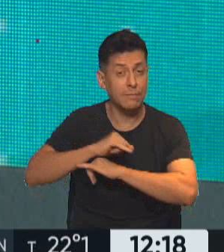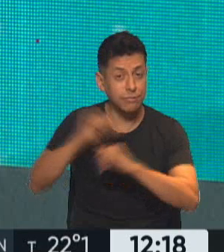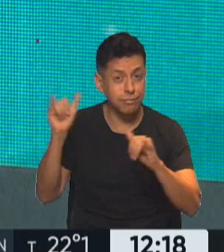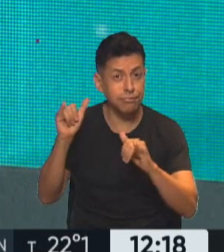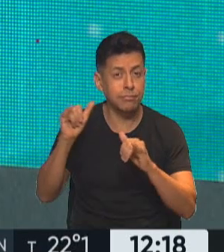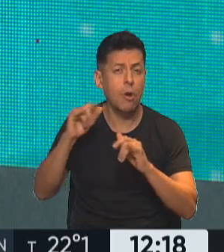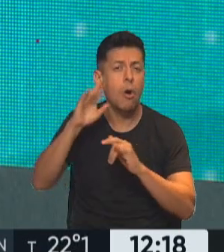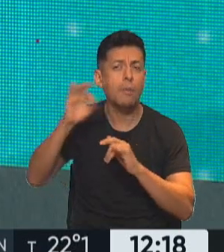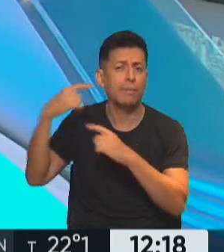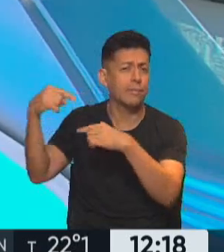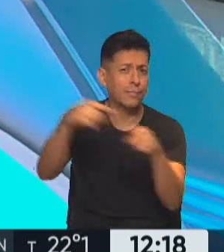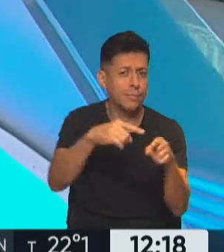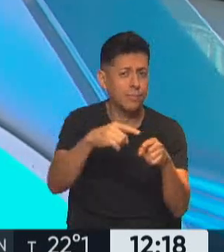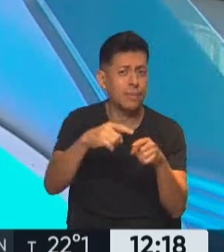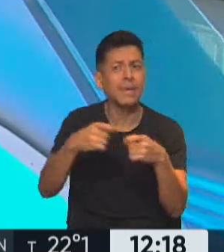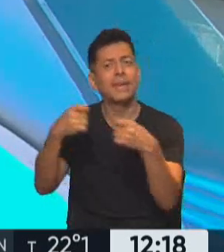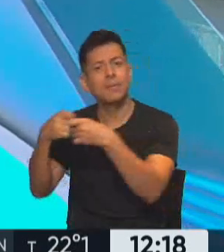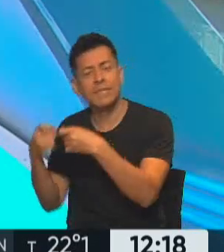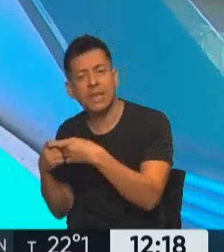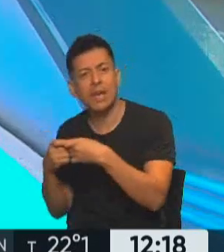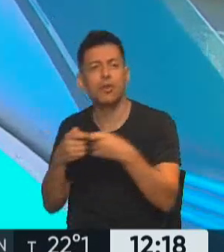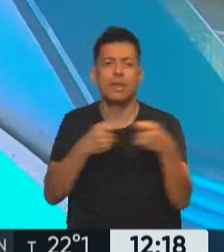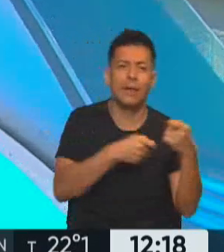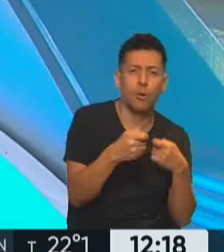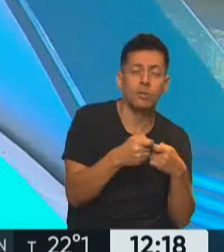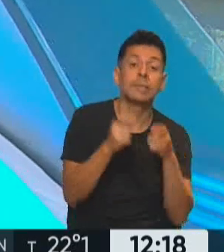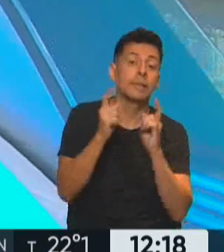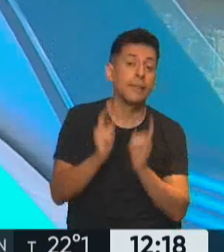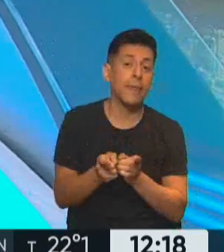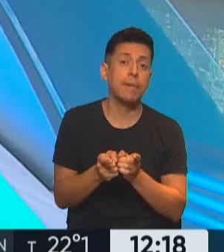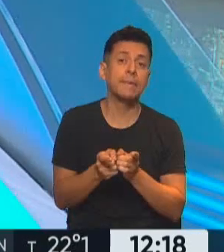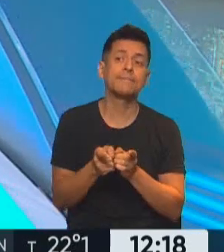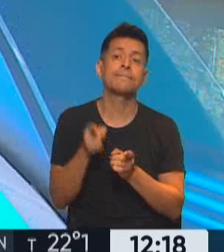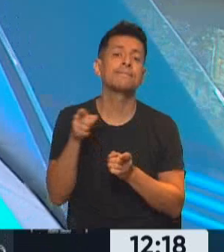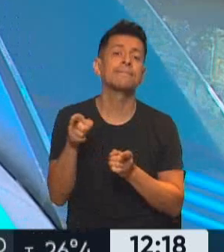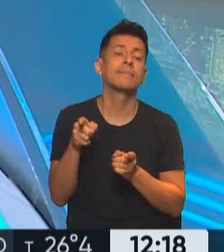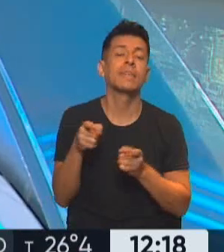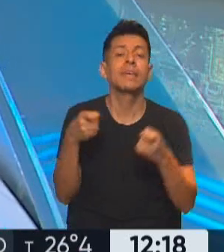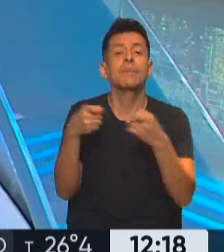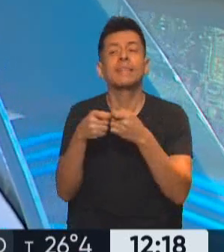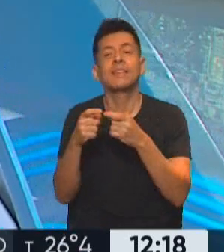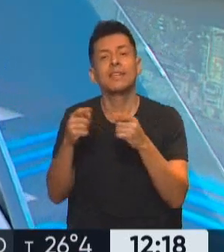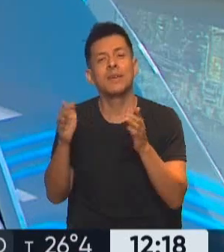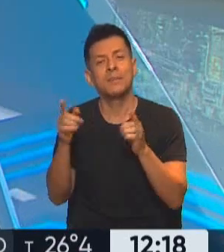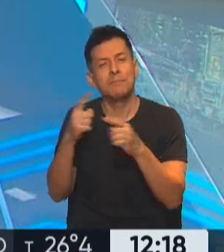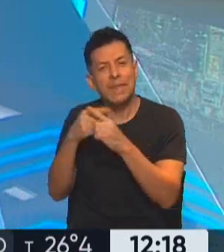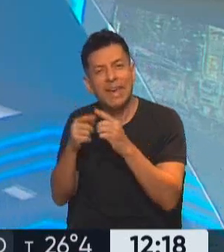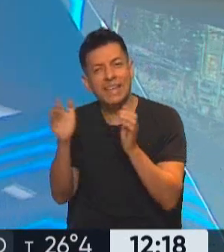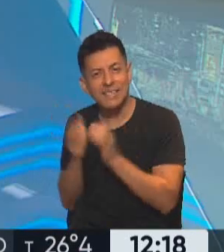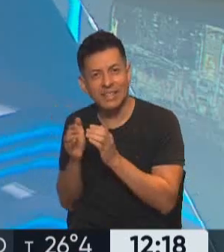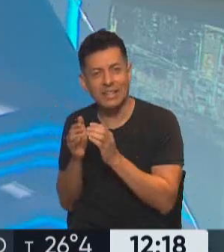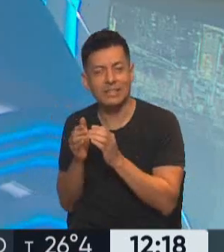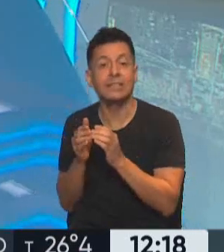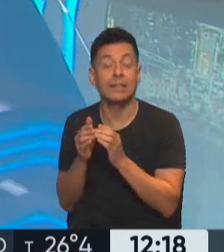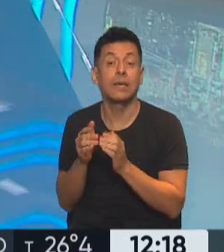mucha repercusión en el mundo empresarial, en el mundo de los negocios y también desde el mundo de las pequeñas y medianas empresas. Este es